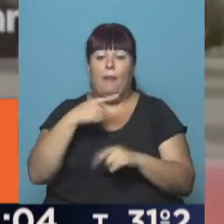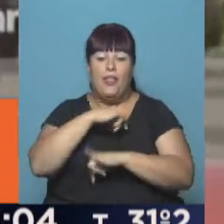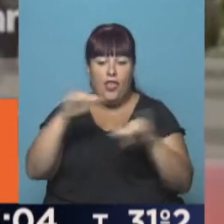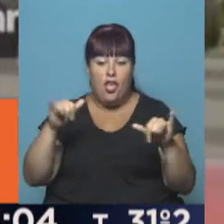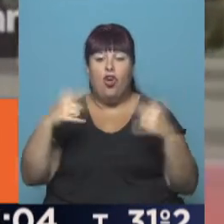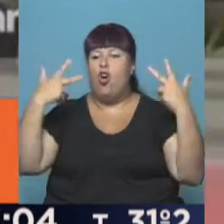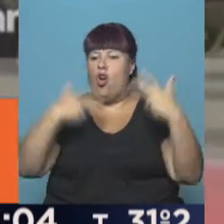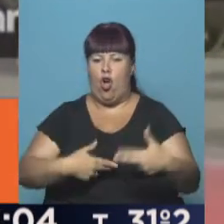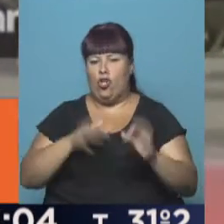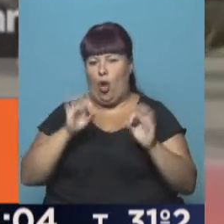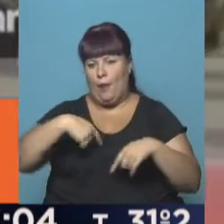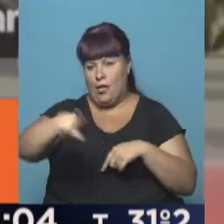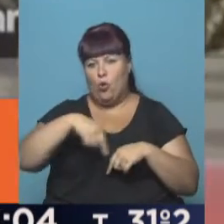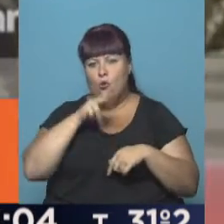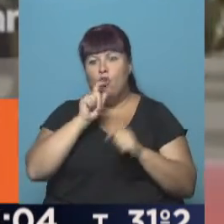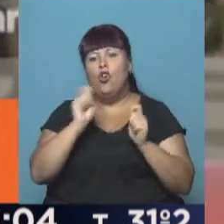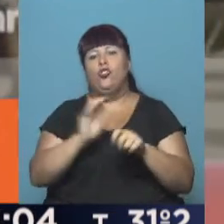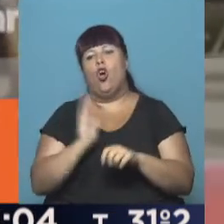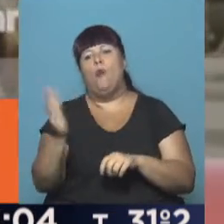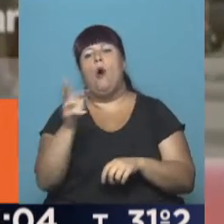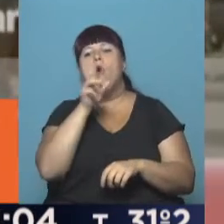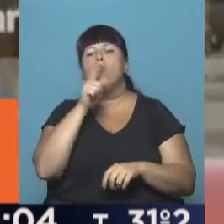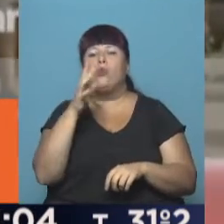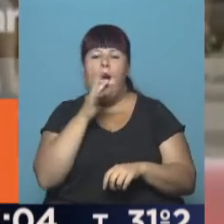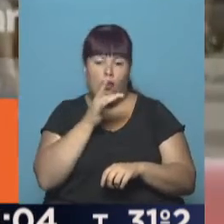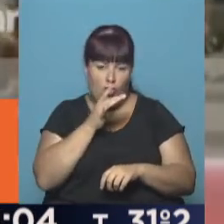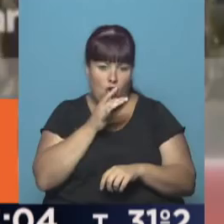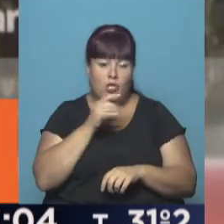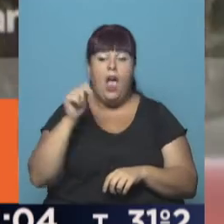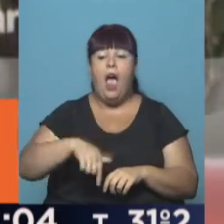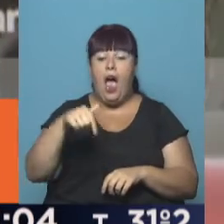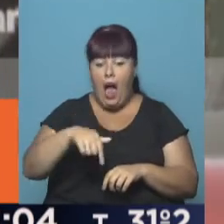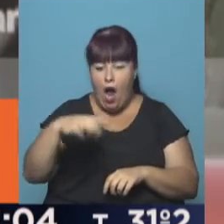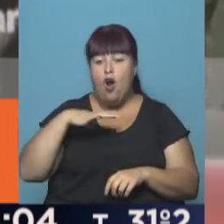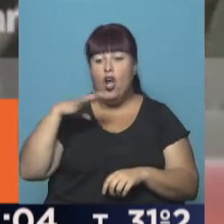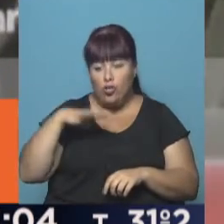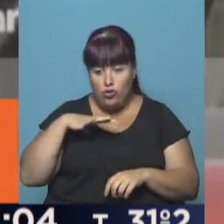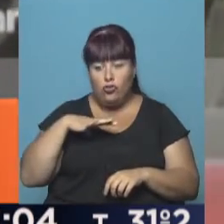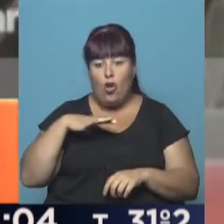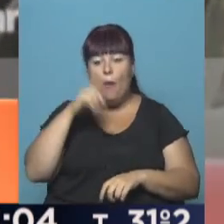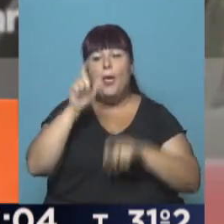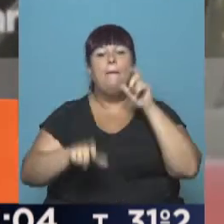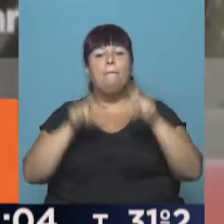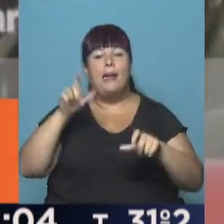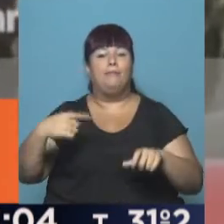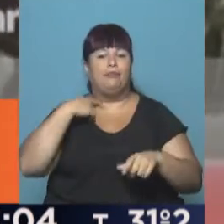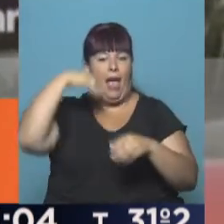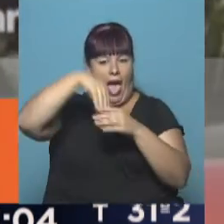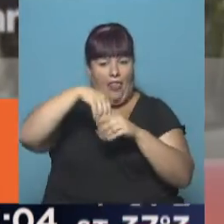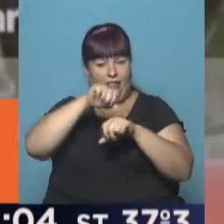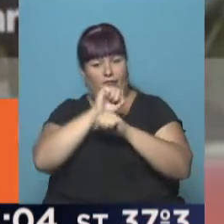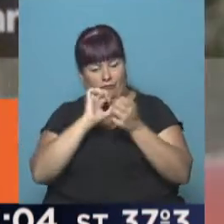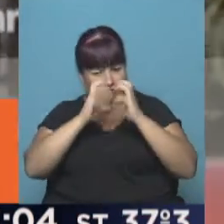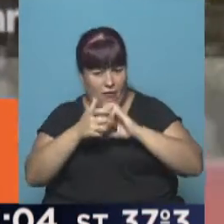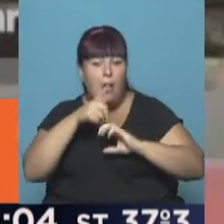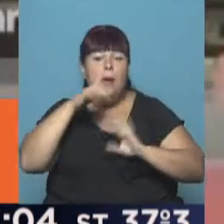en corte total del tránsito y los judíos se hacen por la ruta 14 y en este momento todavía habría personas atrapadas todo